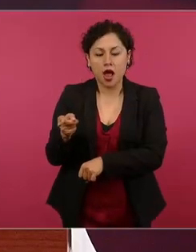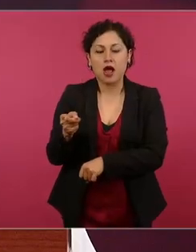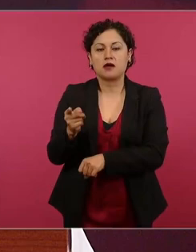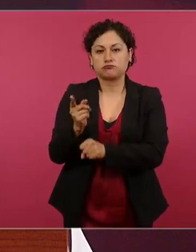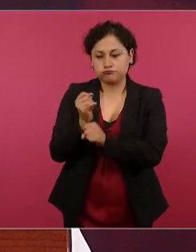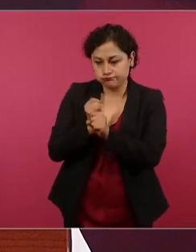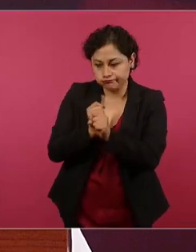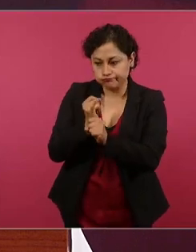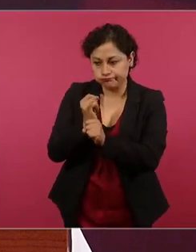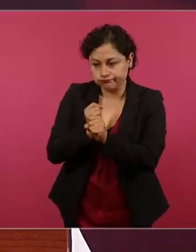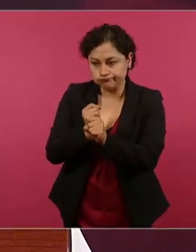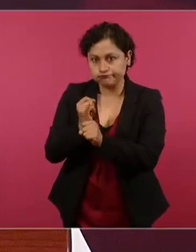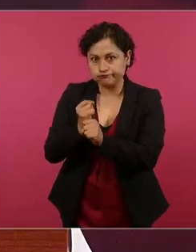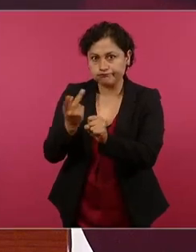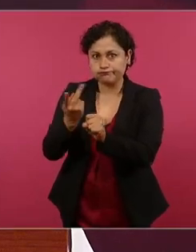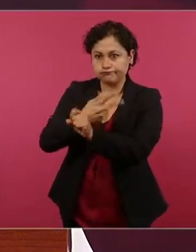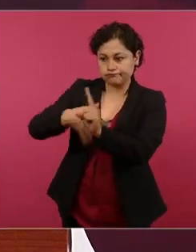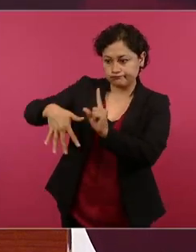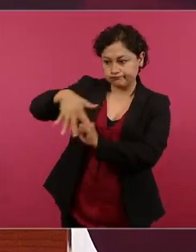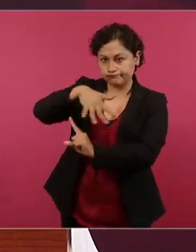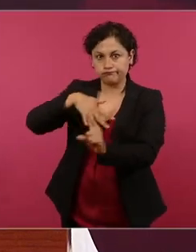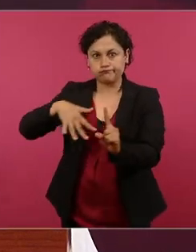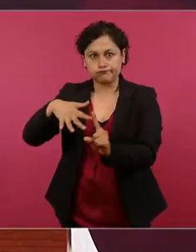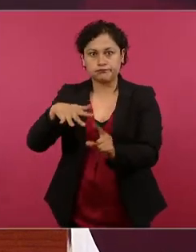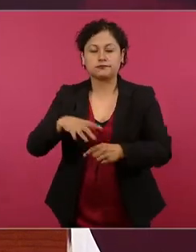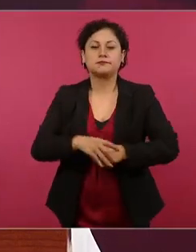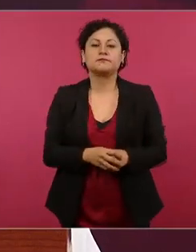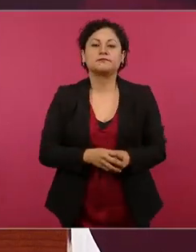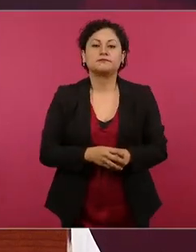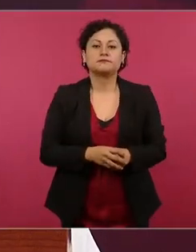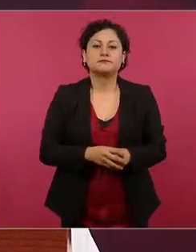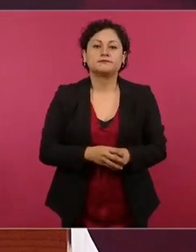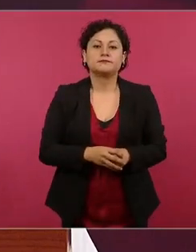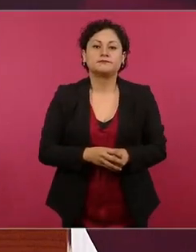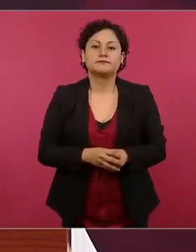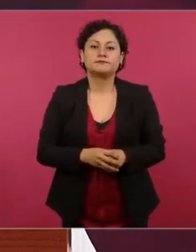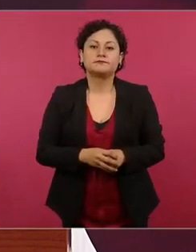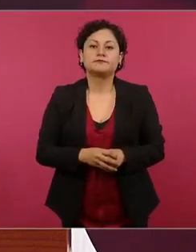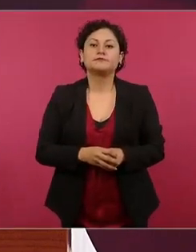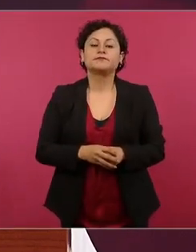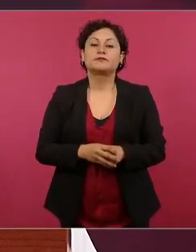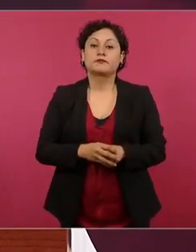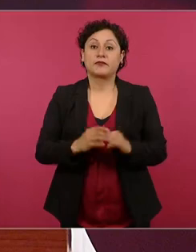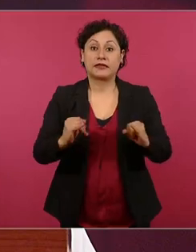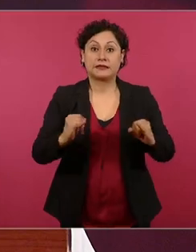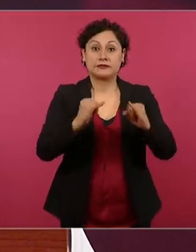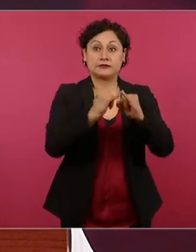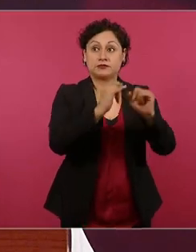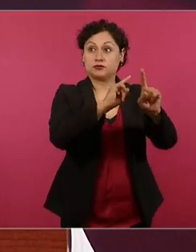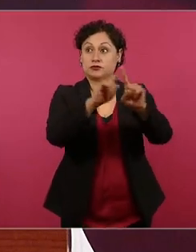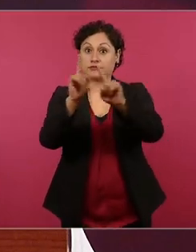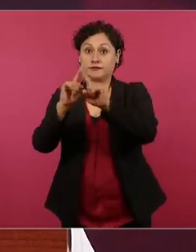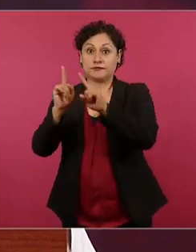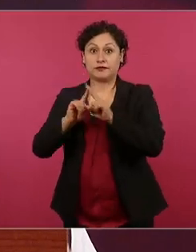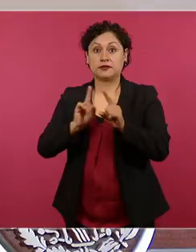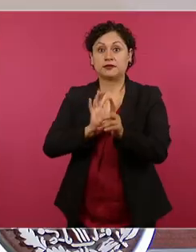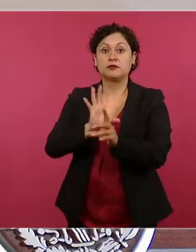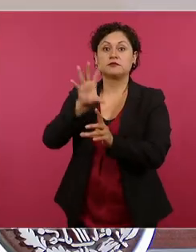diagnóstico de la problemática que la originó. La intervención interinstitucional ha sido